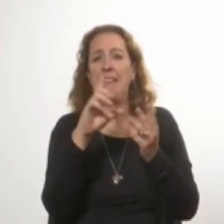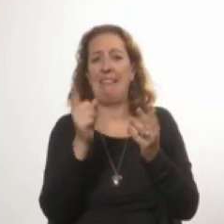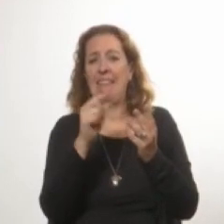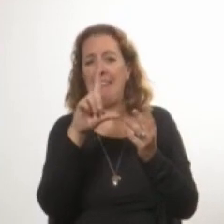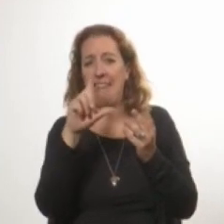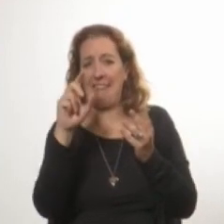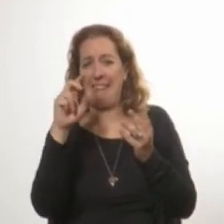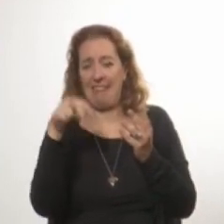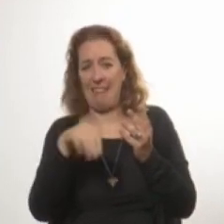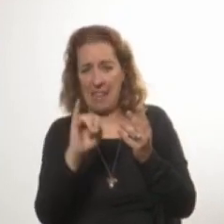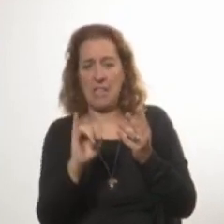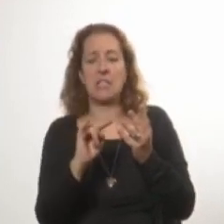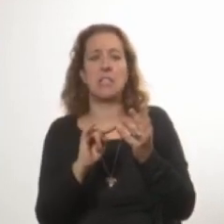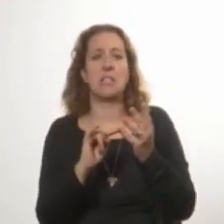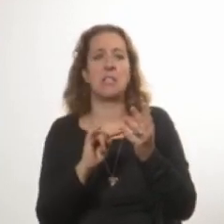Gianpietro